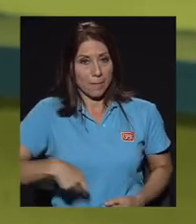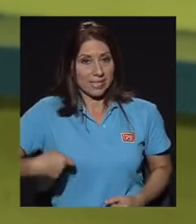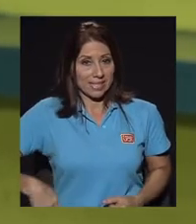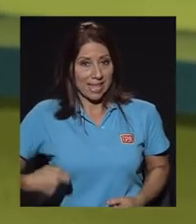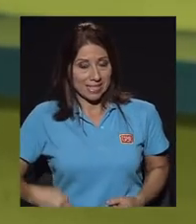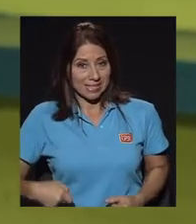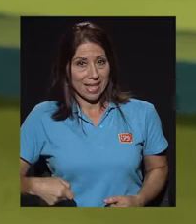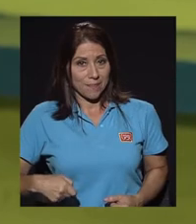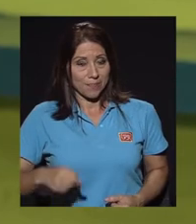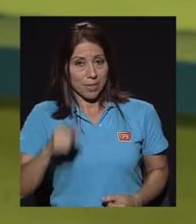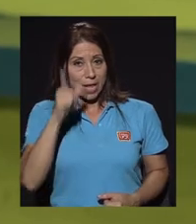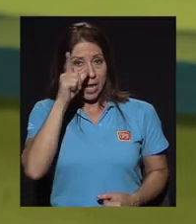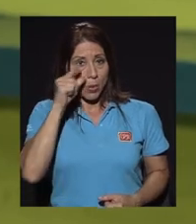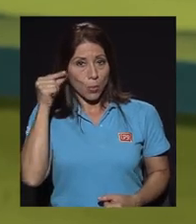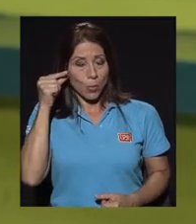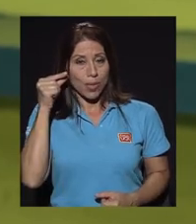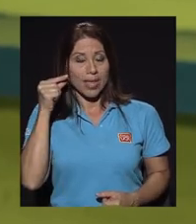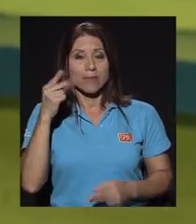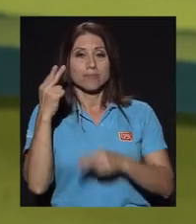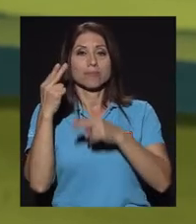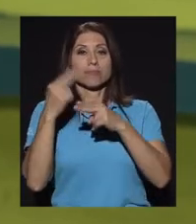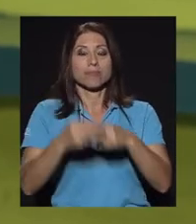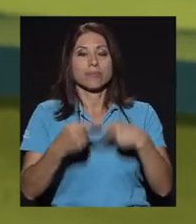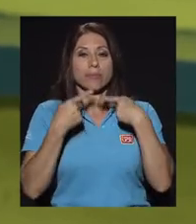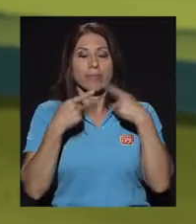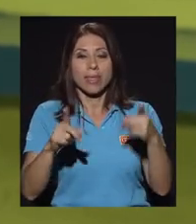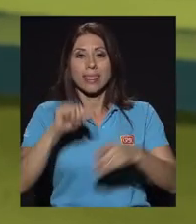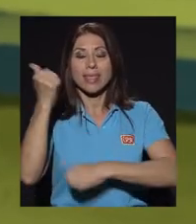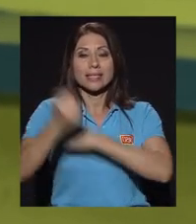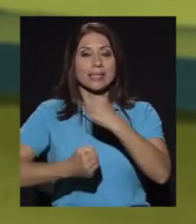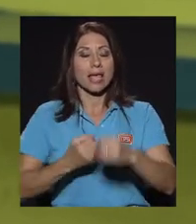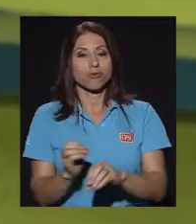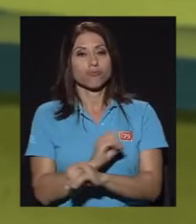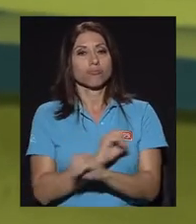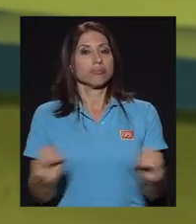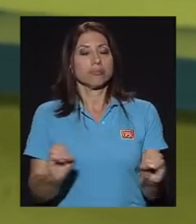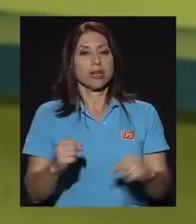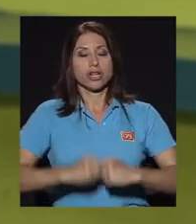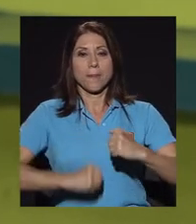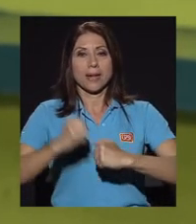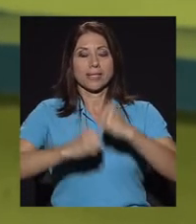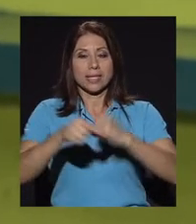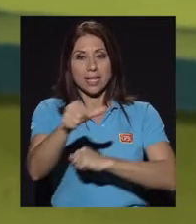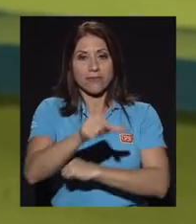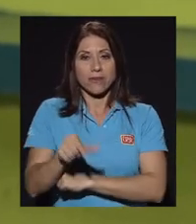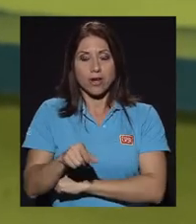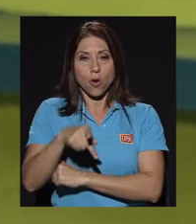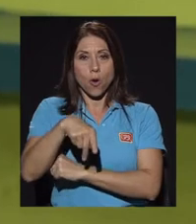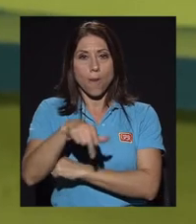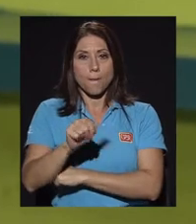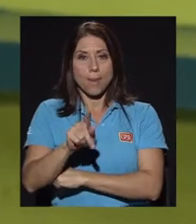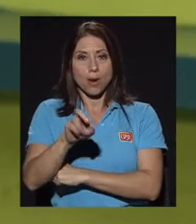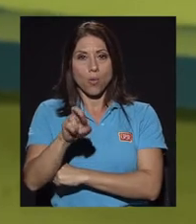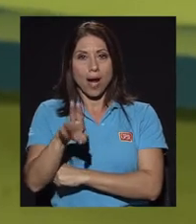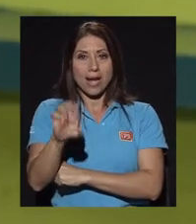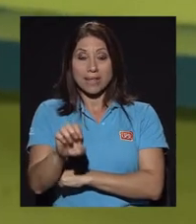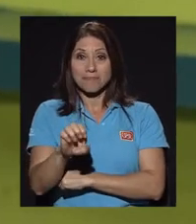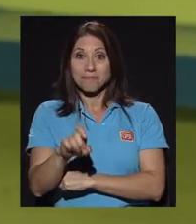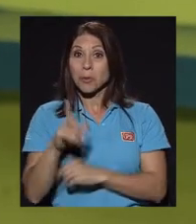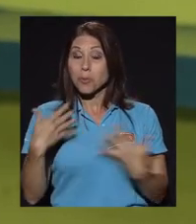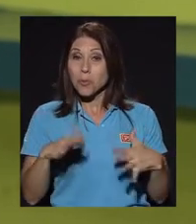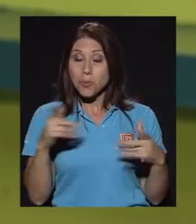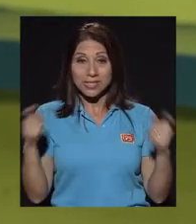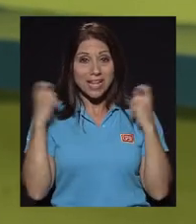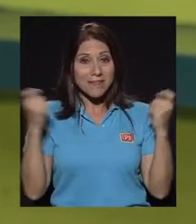del gobierno Solís Rivera decretó 10 años libre de represas al río Pacuare, que es de celebrar, y fue partícipe, y la verdad es que me sentí